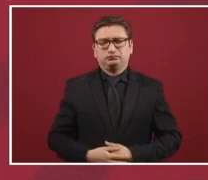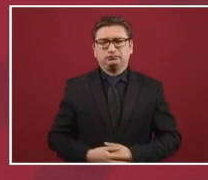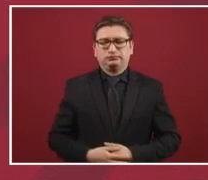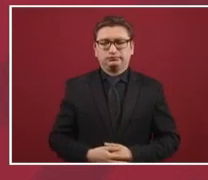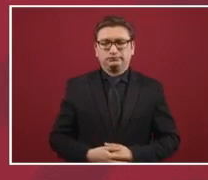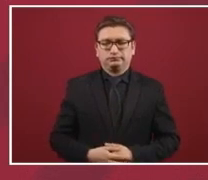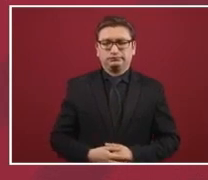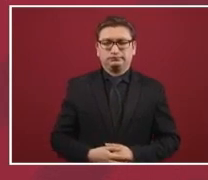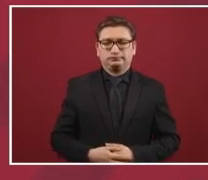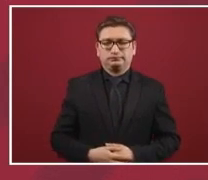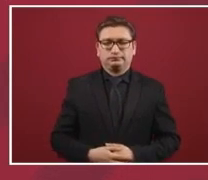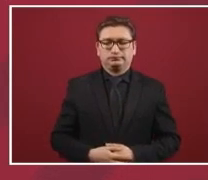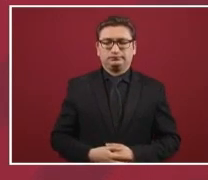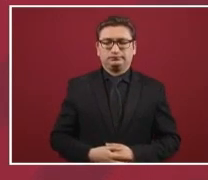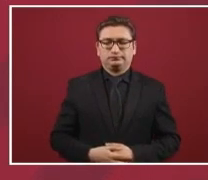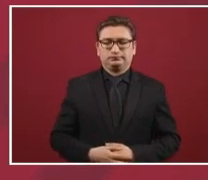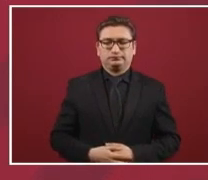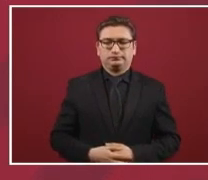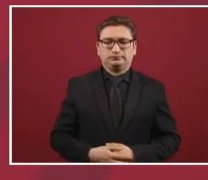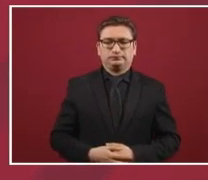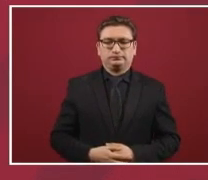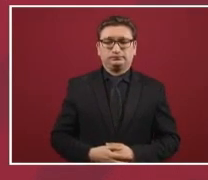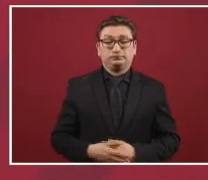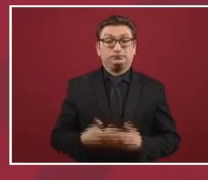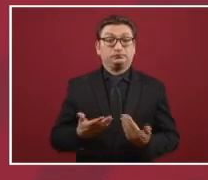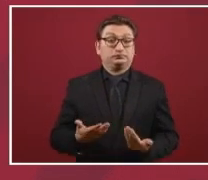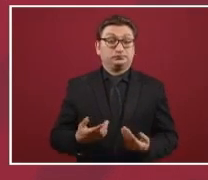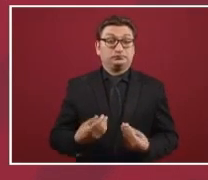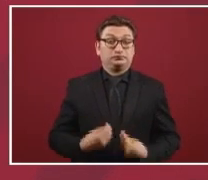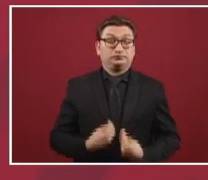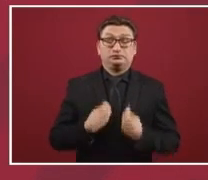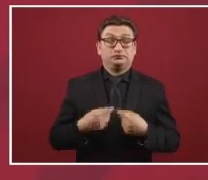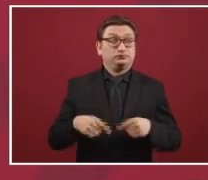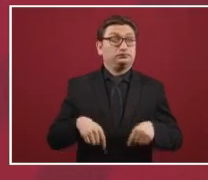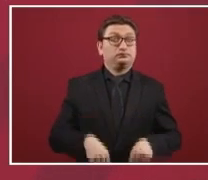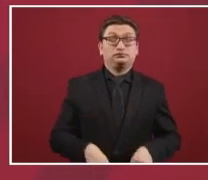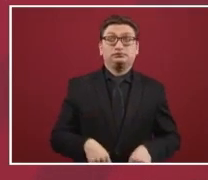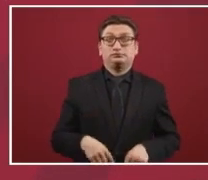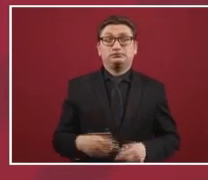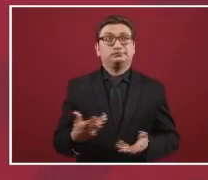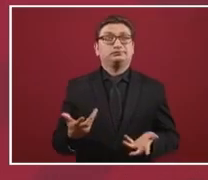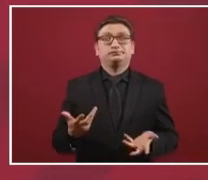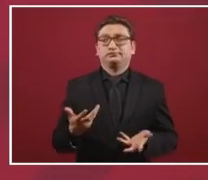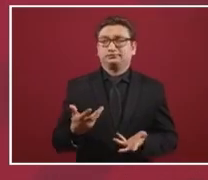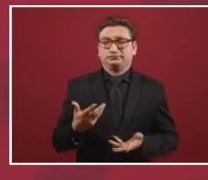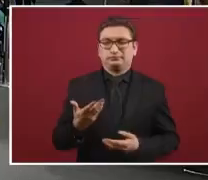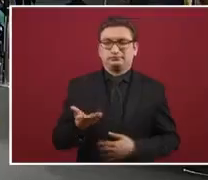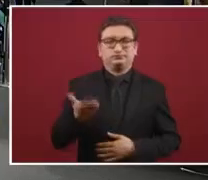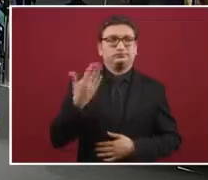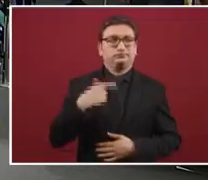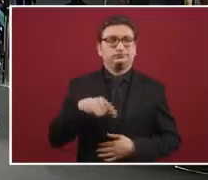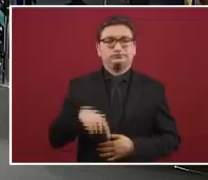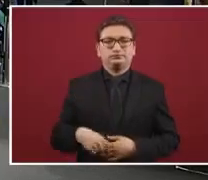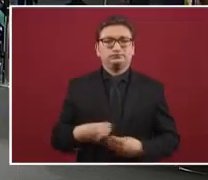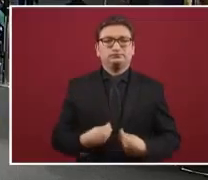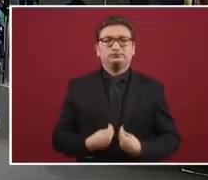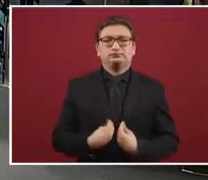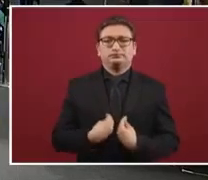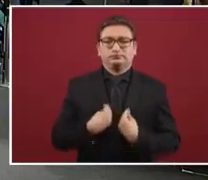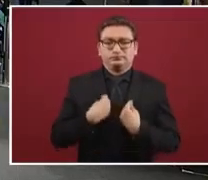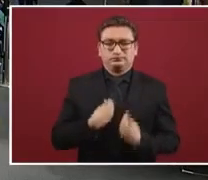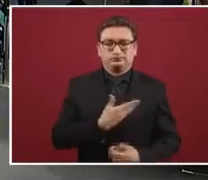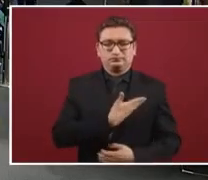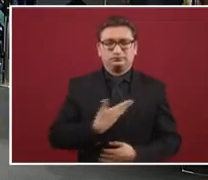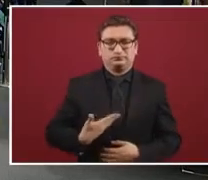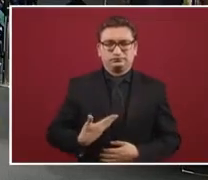y pues vivir aquí donde vivió y murió el